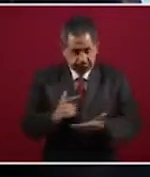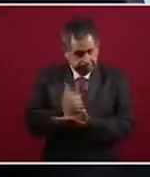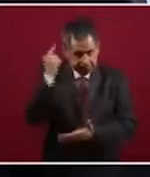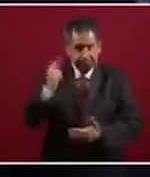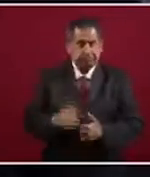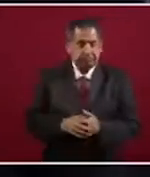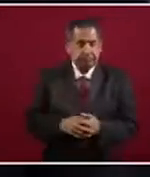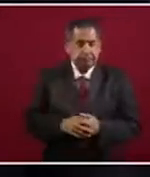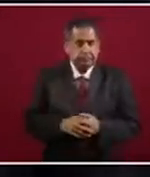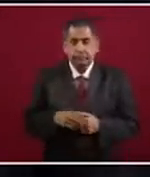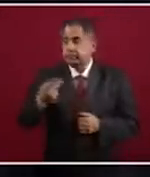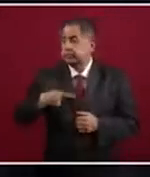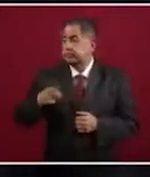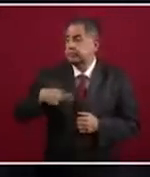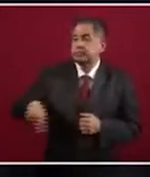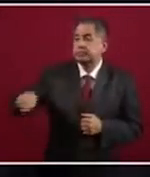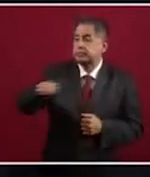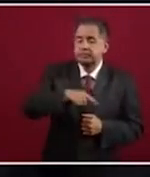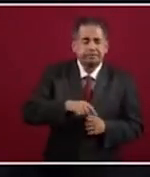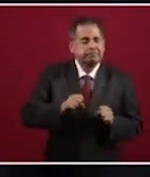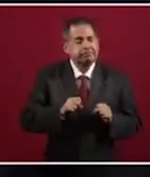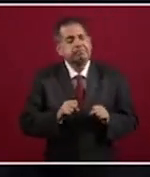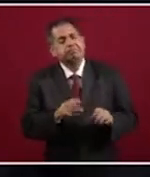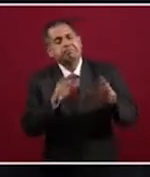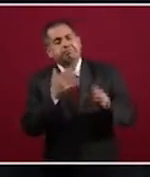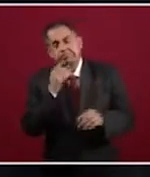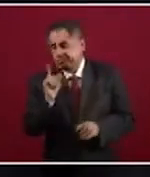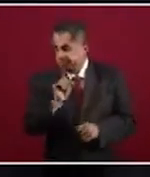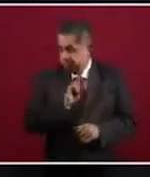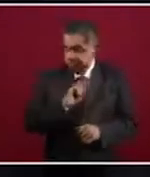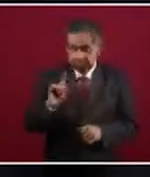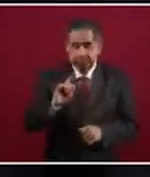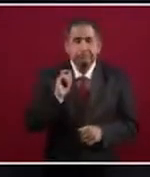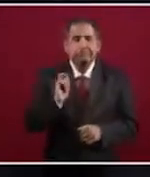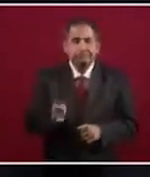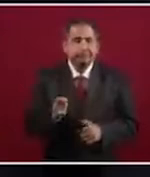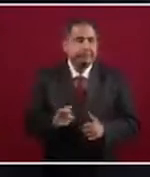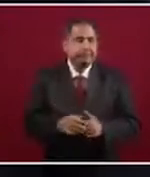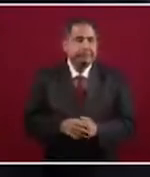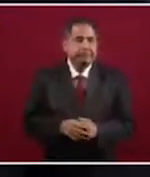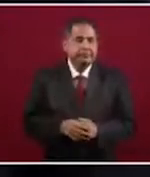ya no va a permitir la gente qué